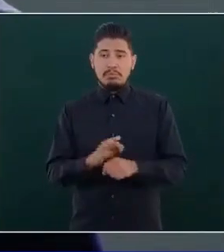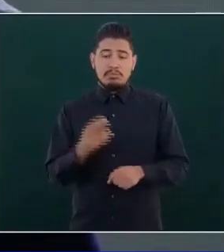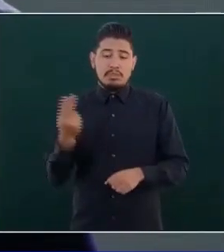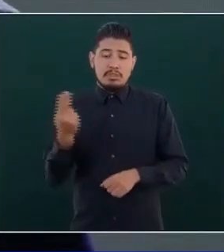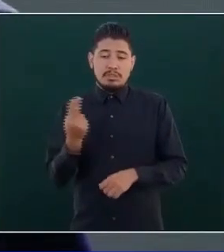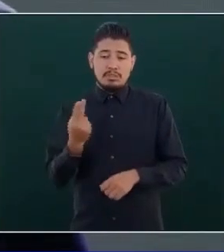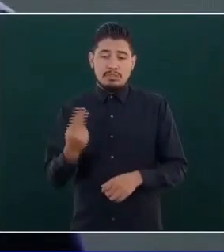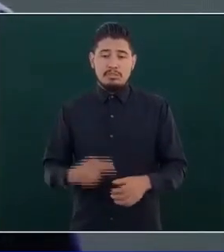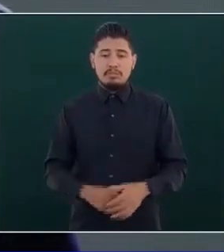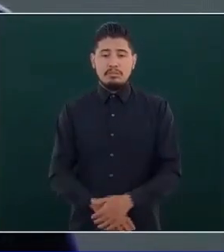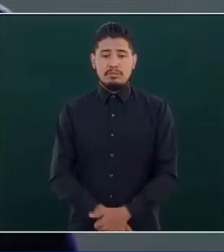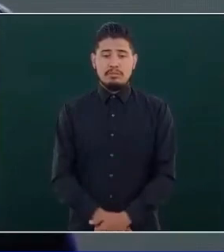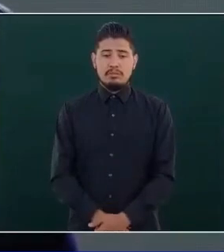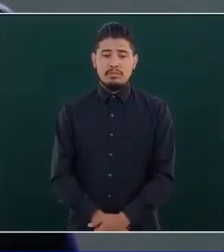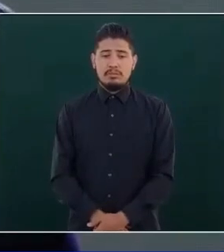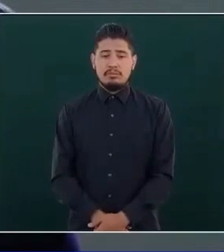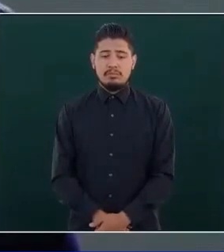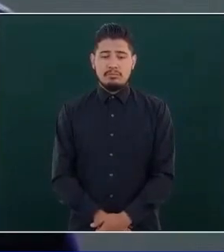necesario,